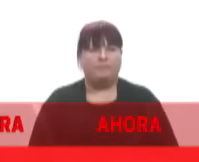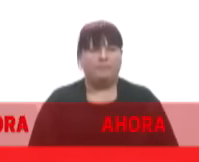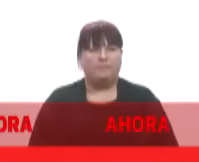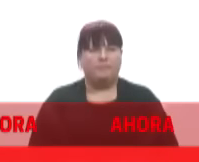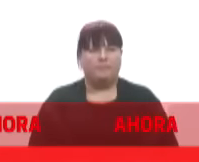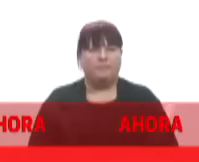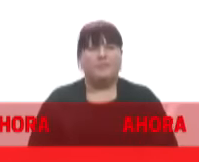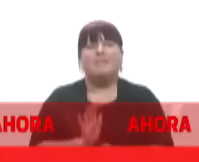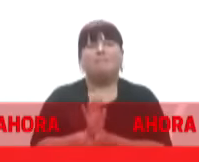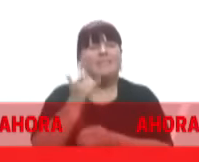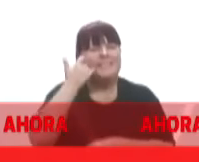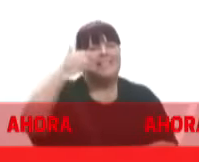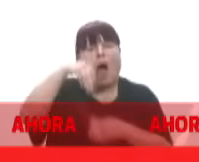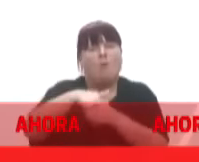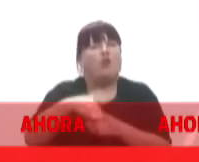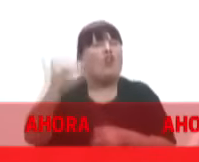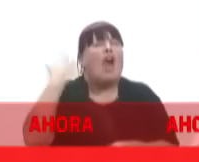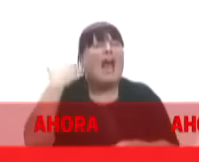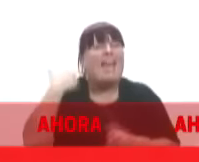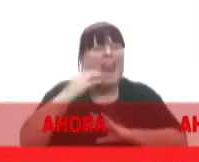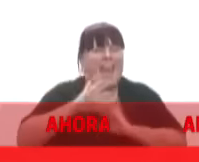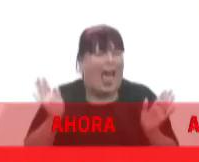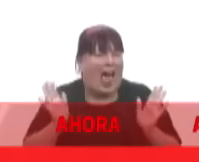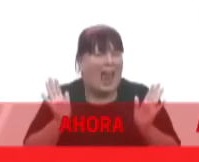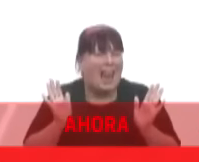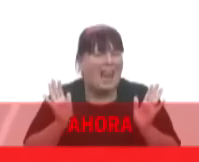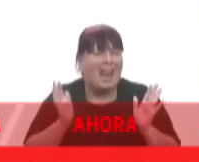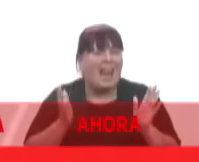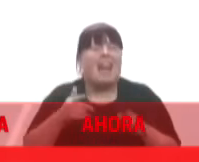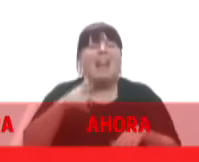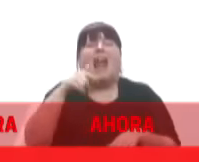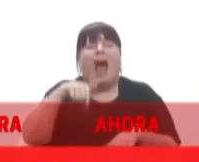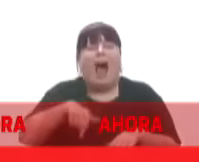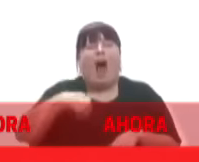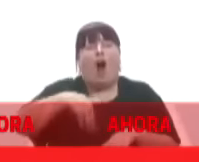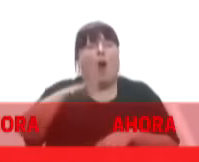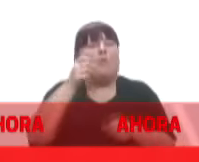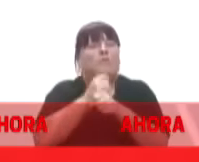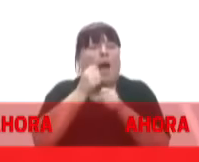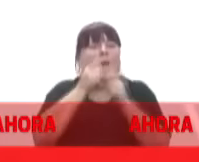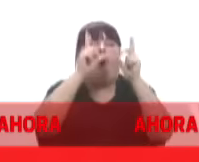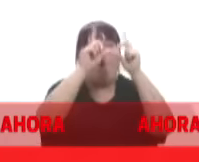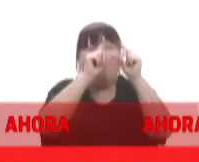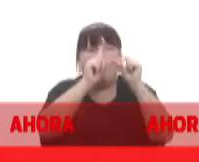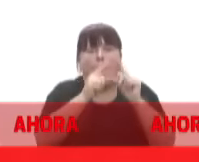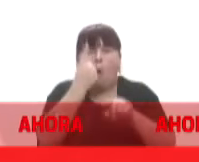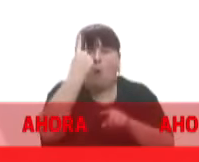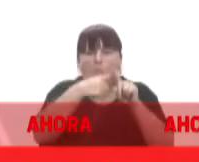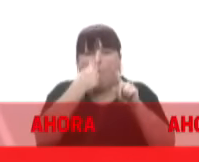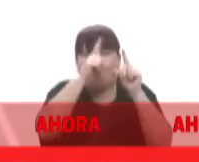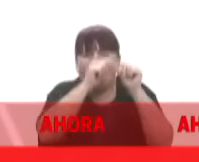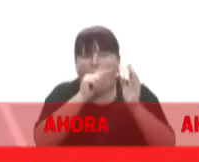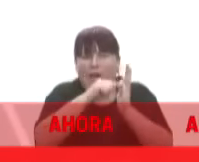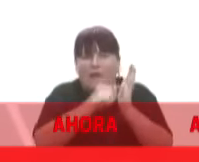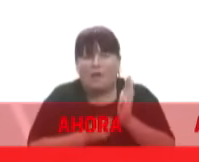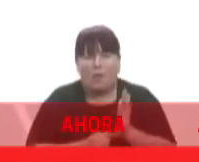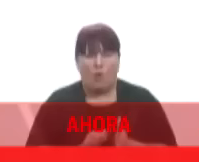Claro, o sea, se votó en general. O sea, y tenemos un trabajo ahora en particular.